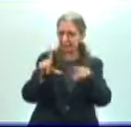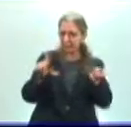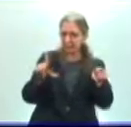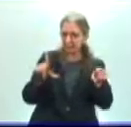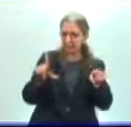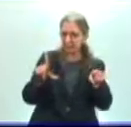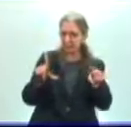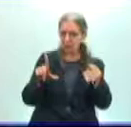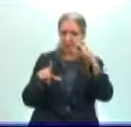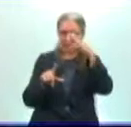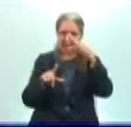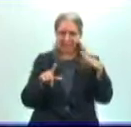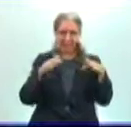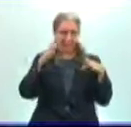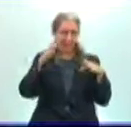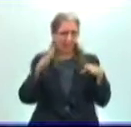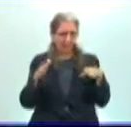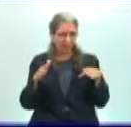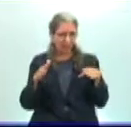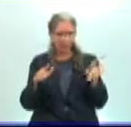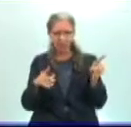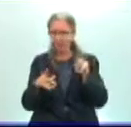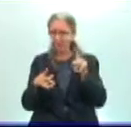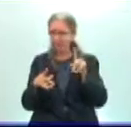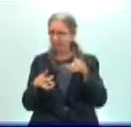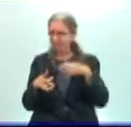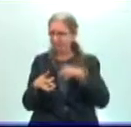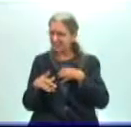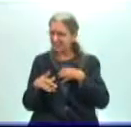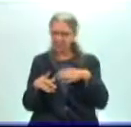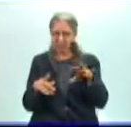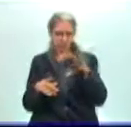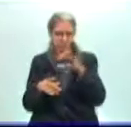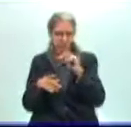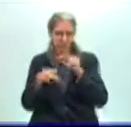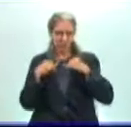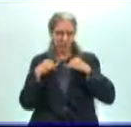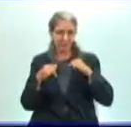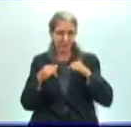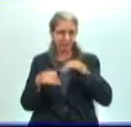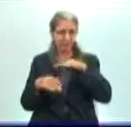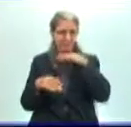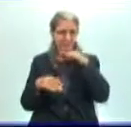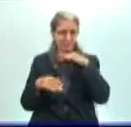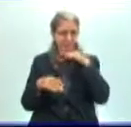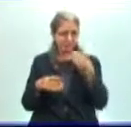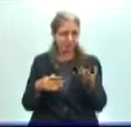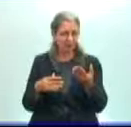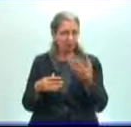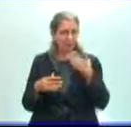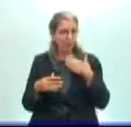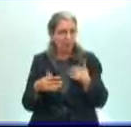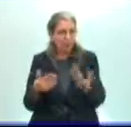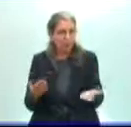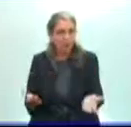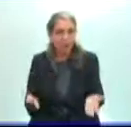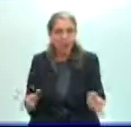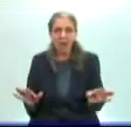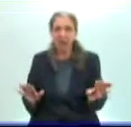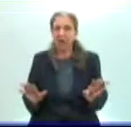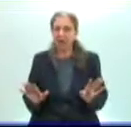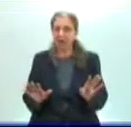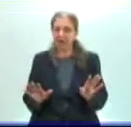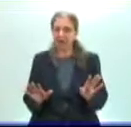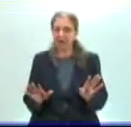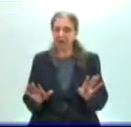de los lados y no tengan suficiente información? ¿Cómo lo harían? Por ejemplo, a